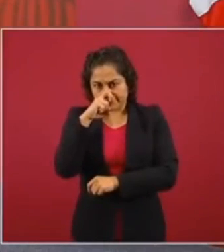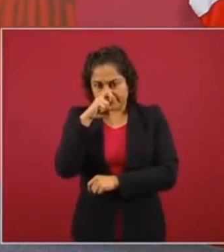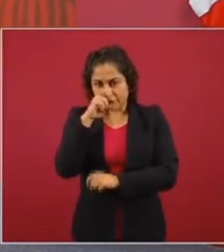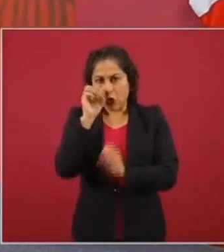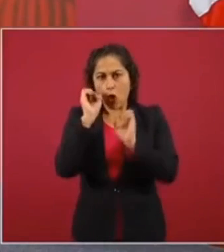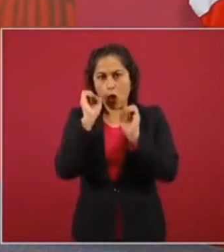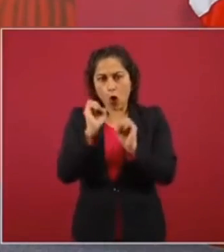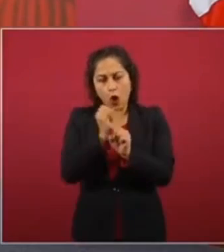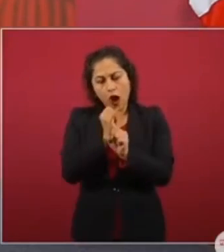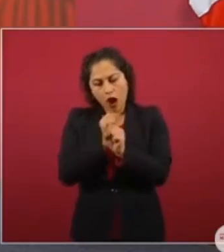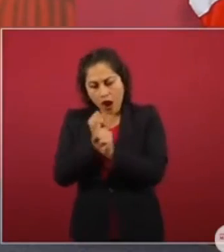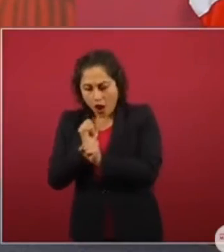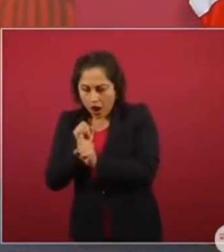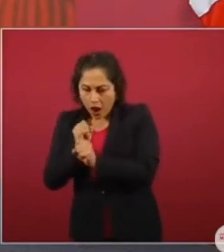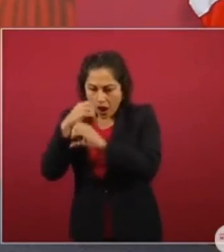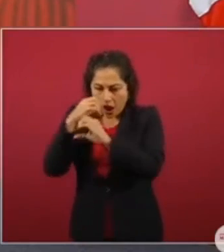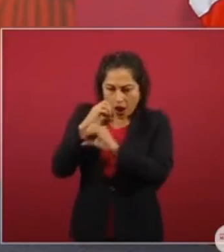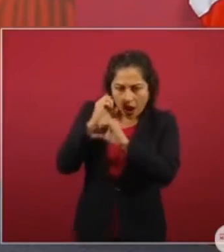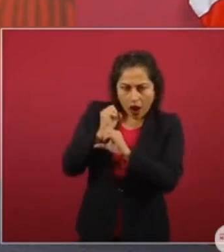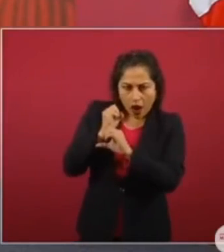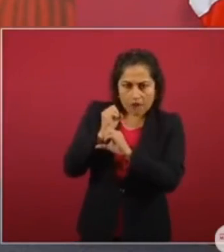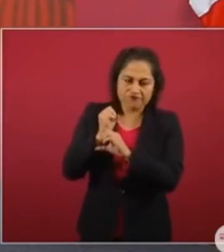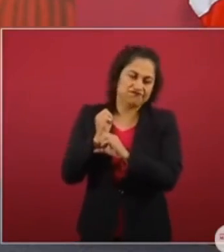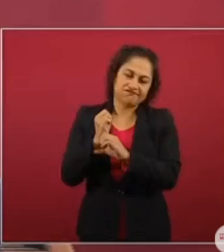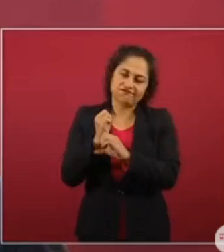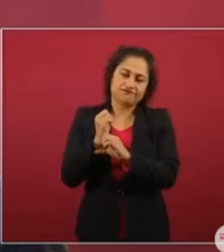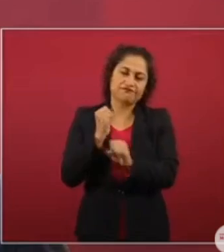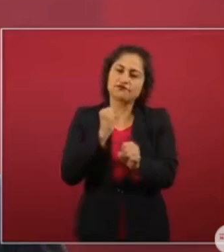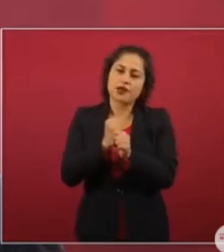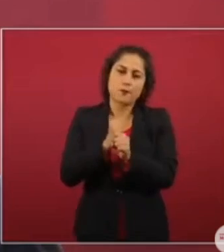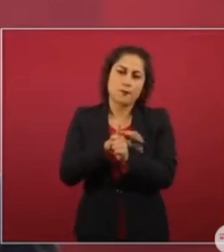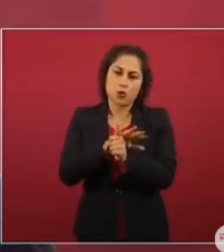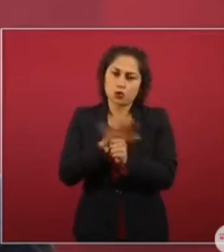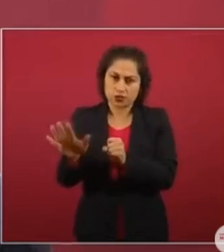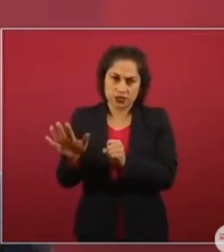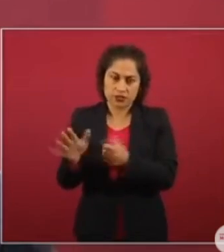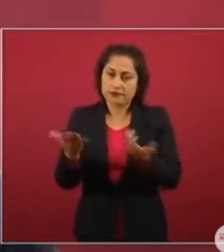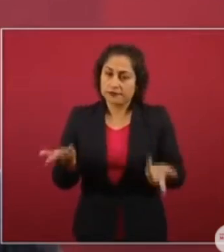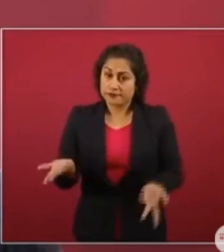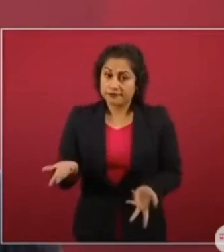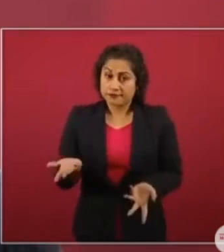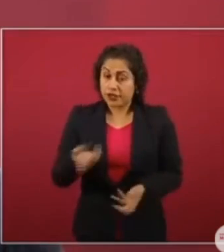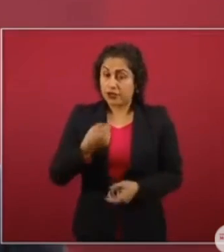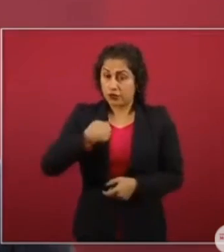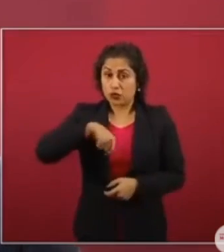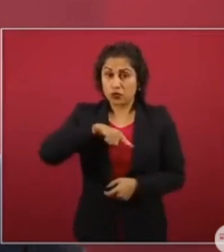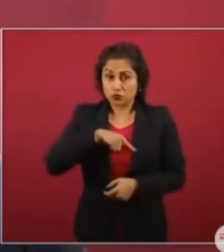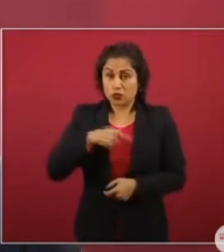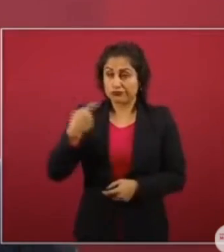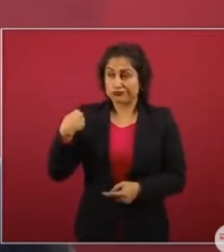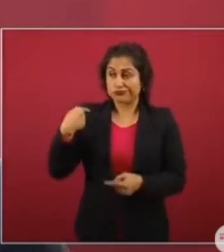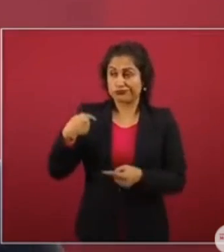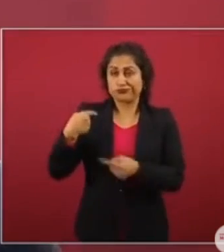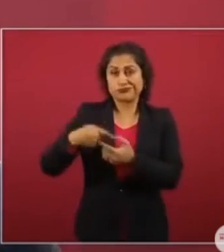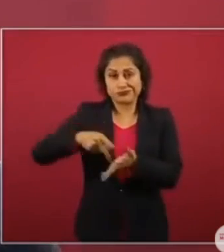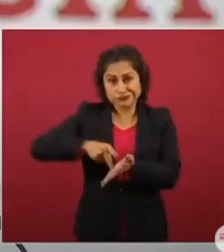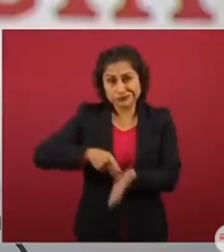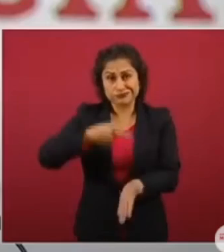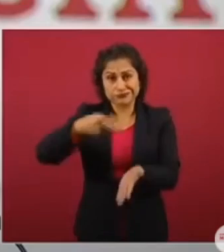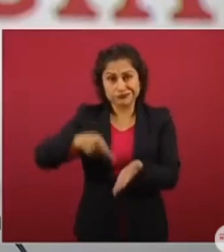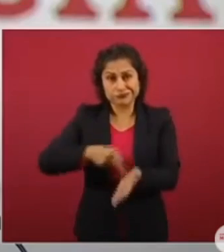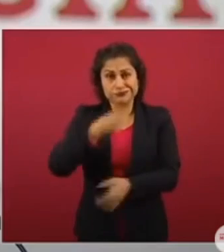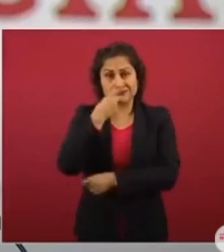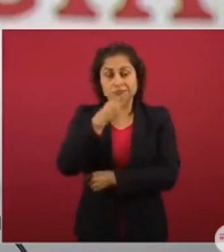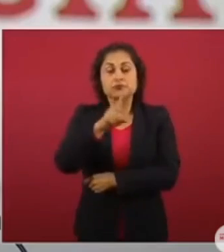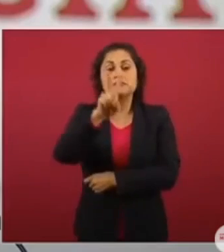microbiológica, pues carece de sentido. Y, como siempre, y lo vamos a decir siempre, la realidad social